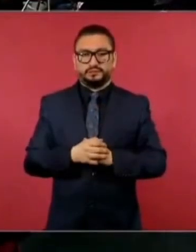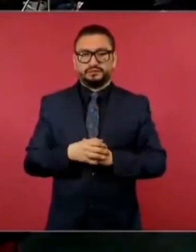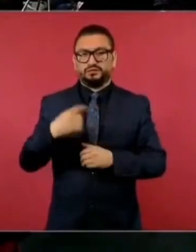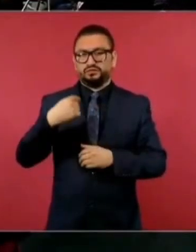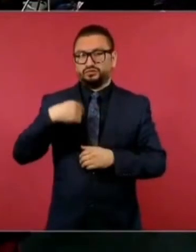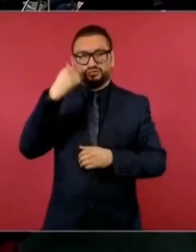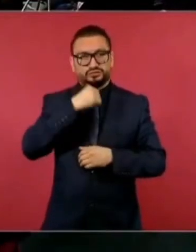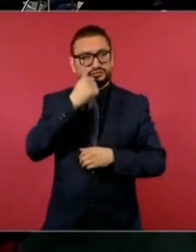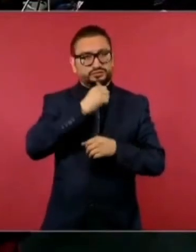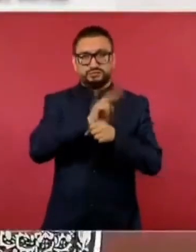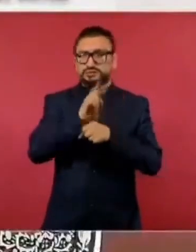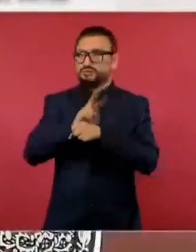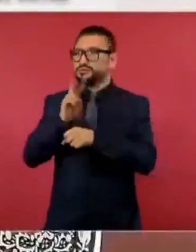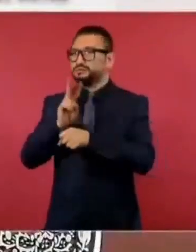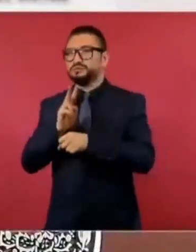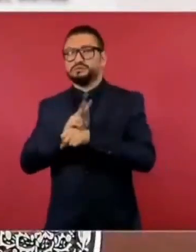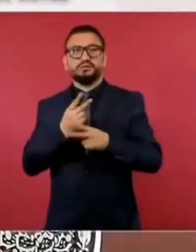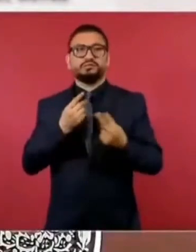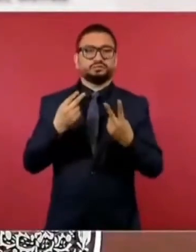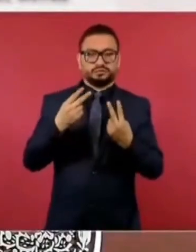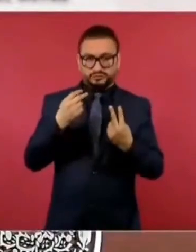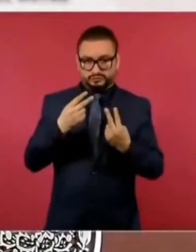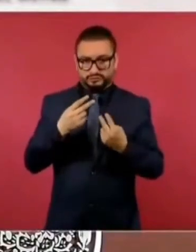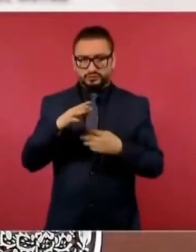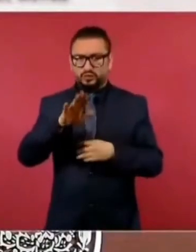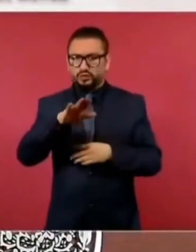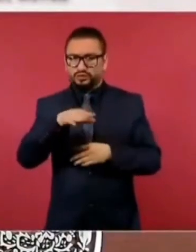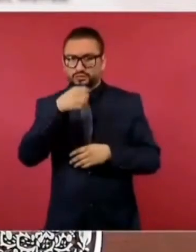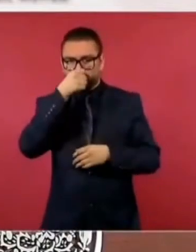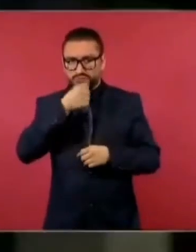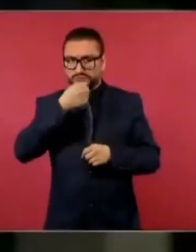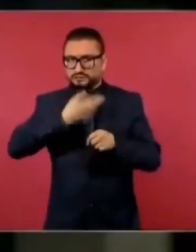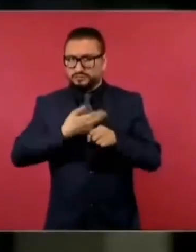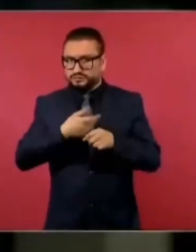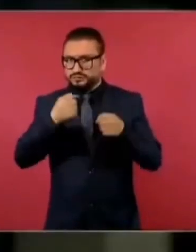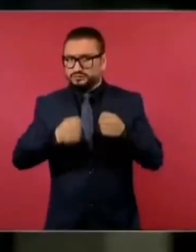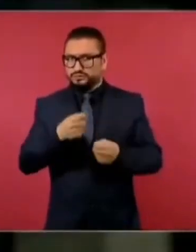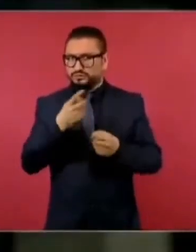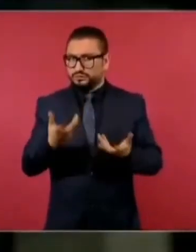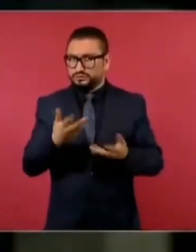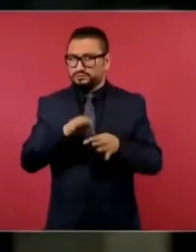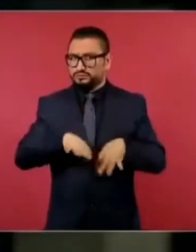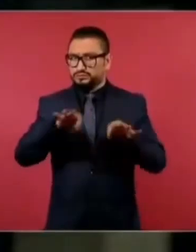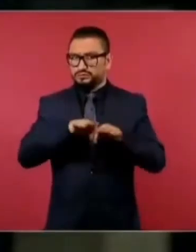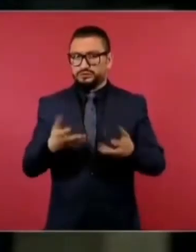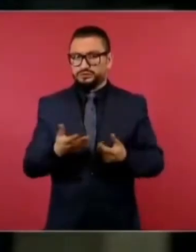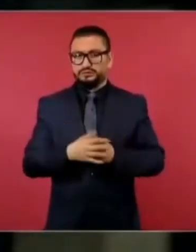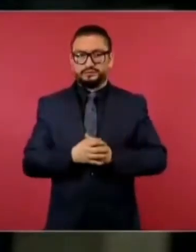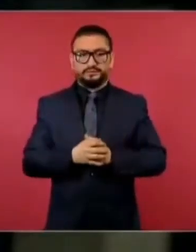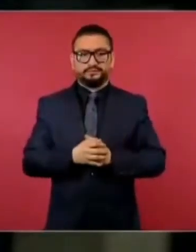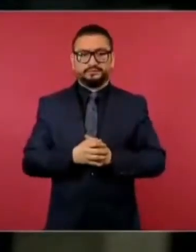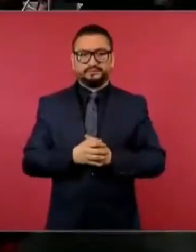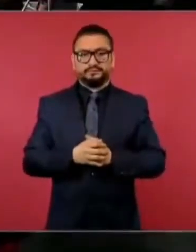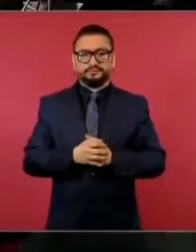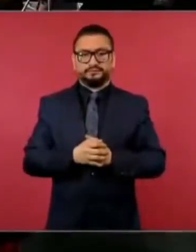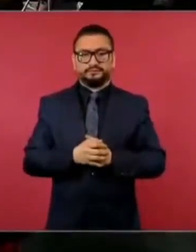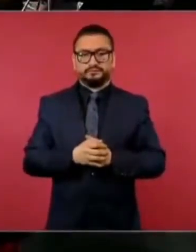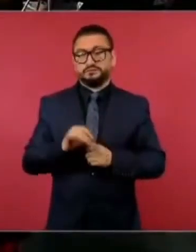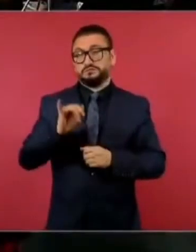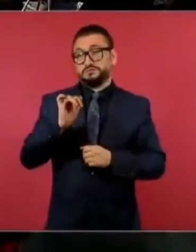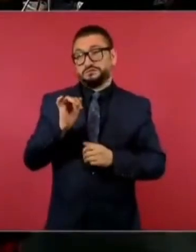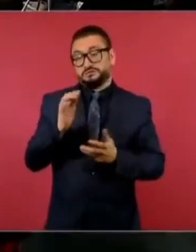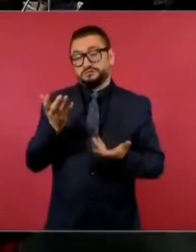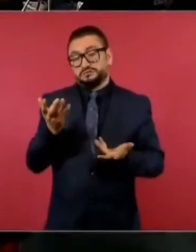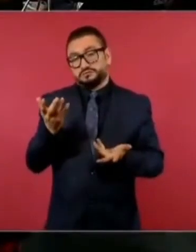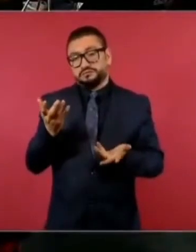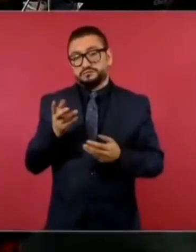estoy pendiente de todo y en una secretaria tan importante no de seguridad Bueno pues la prueba